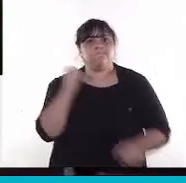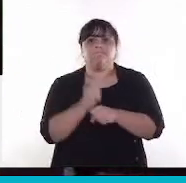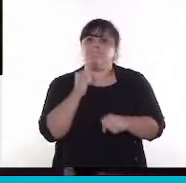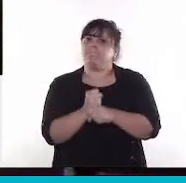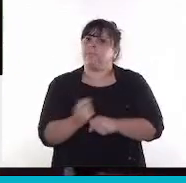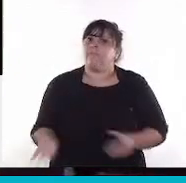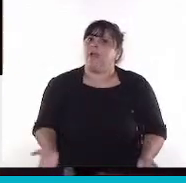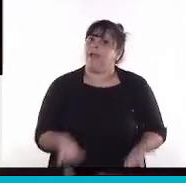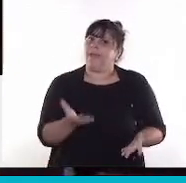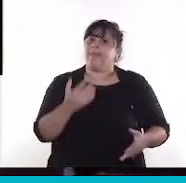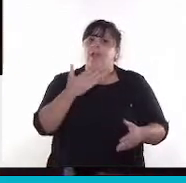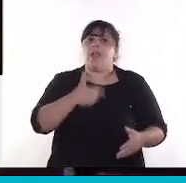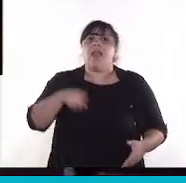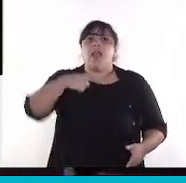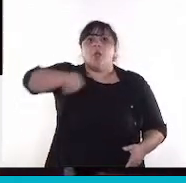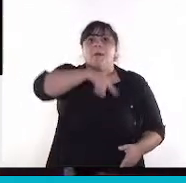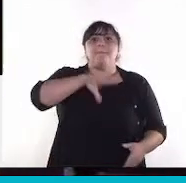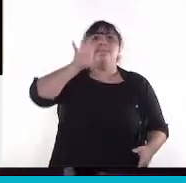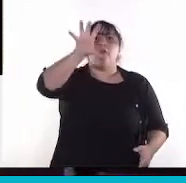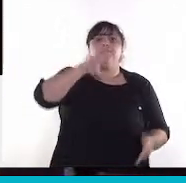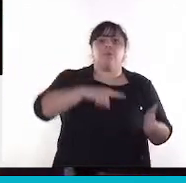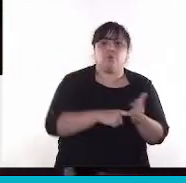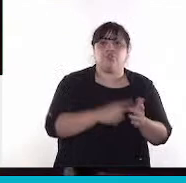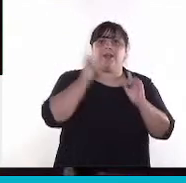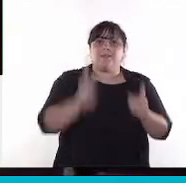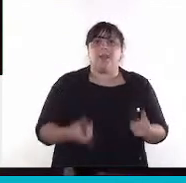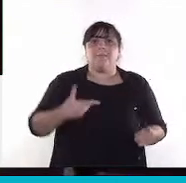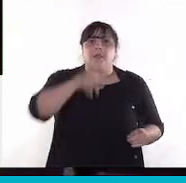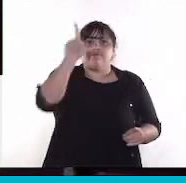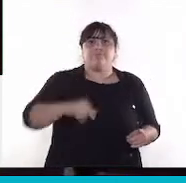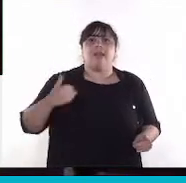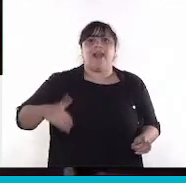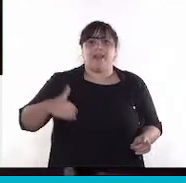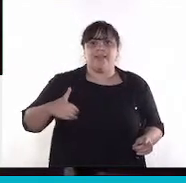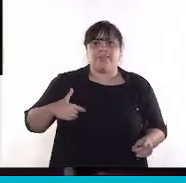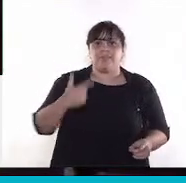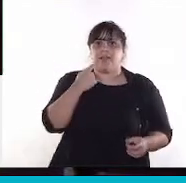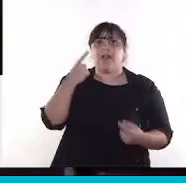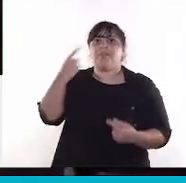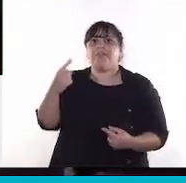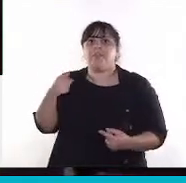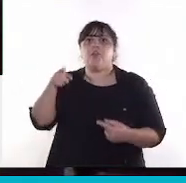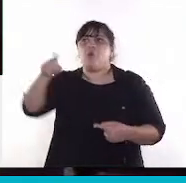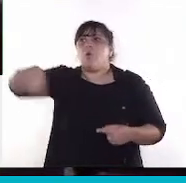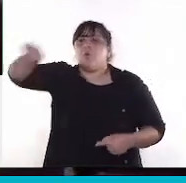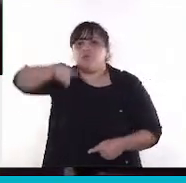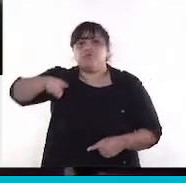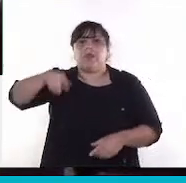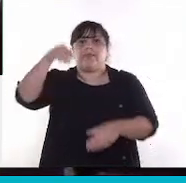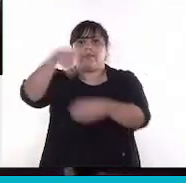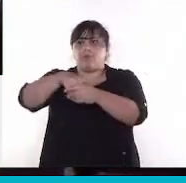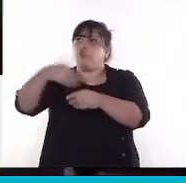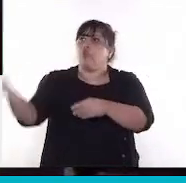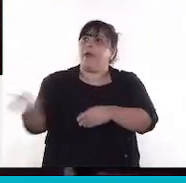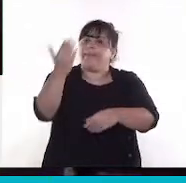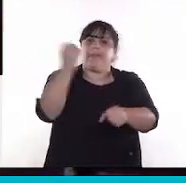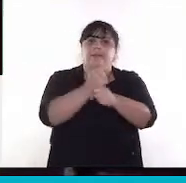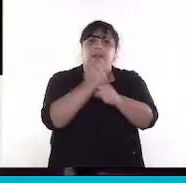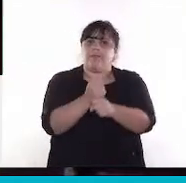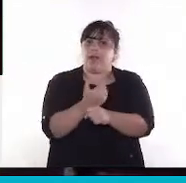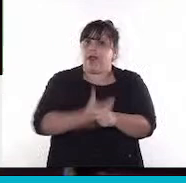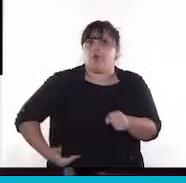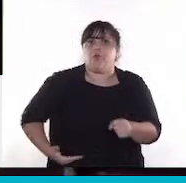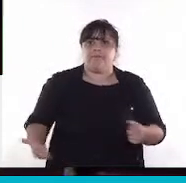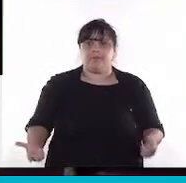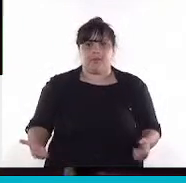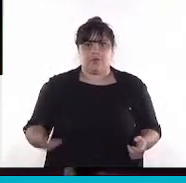Responsabilidad que le otorgó el pueblo de la provincia de Buenos Aires en el año 2019 y